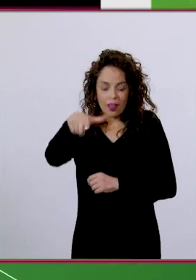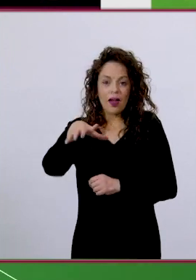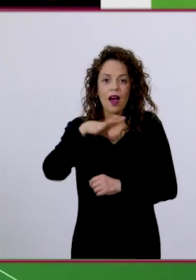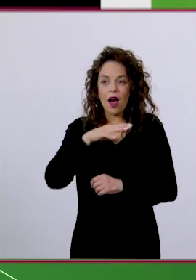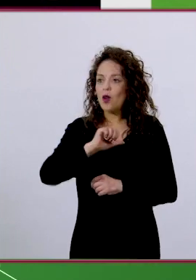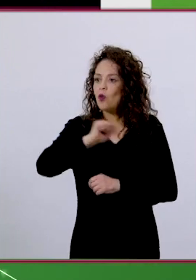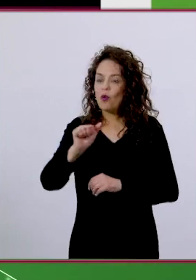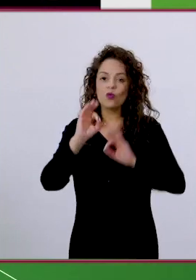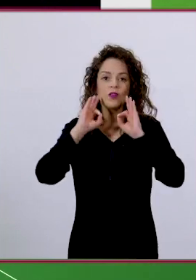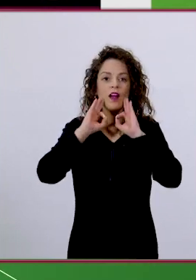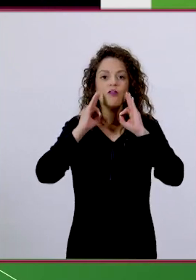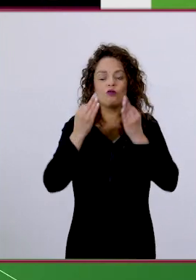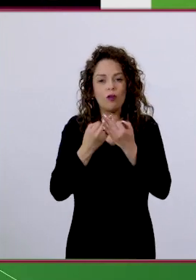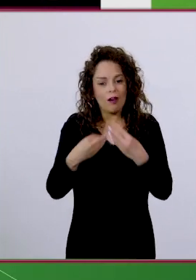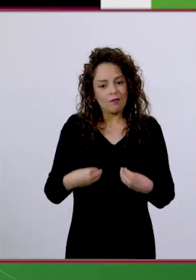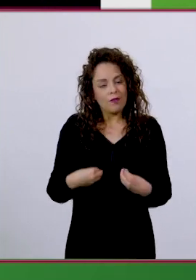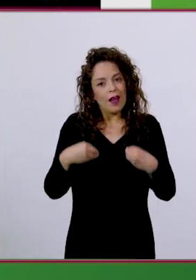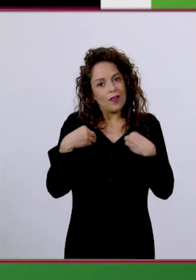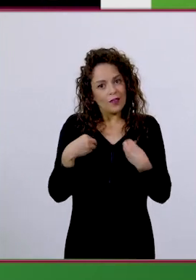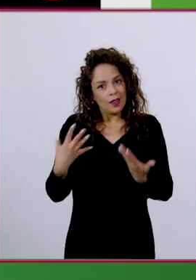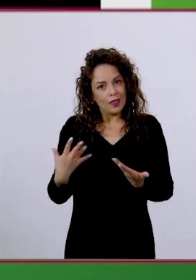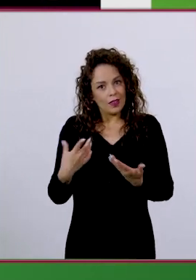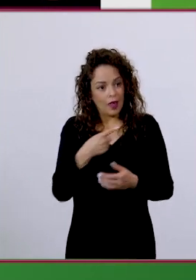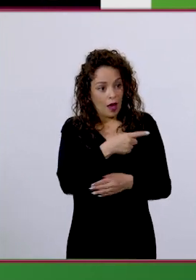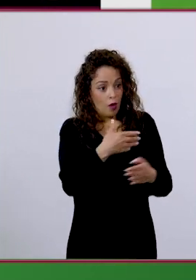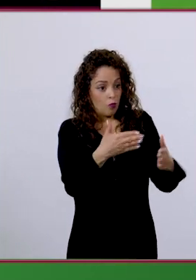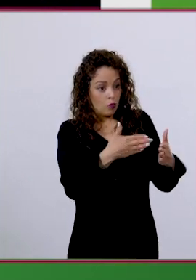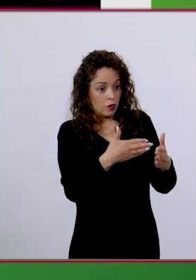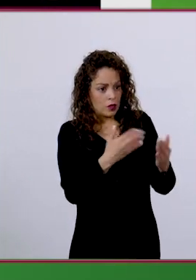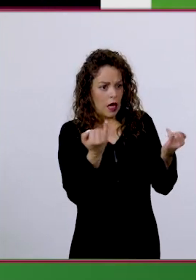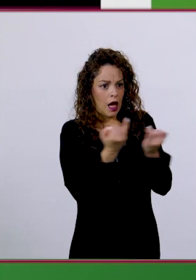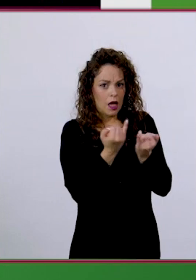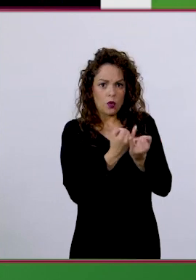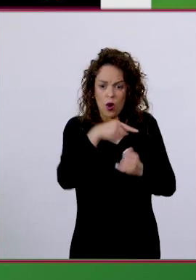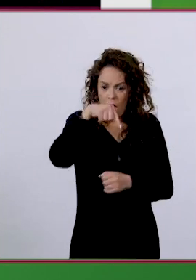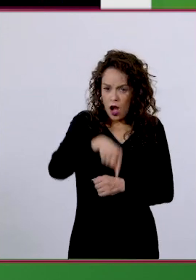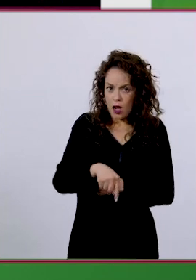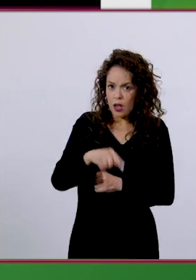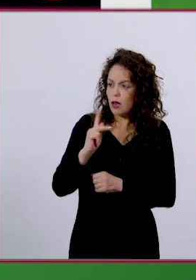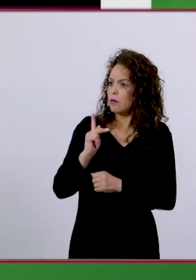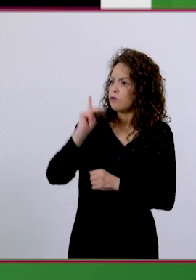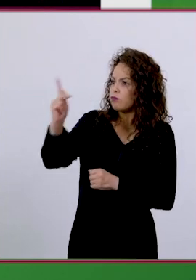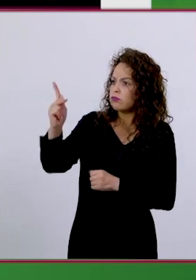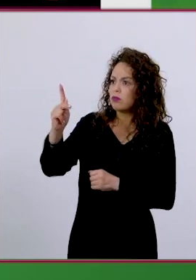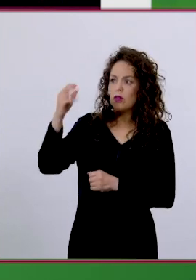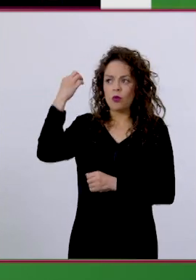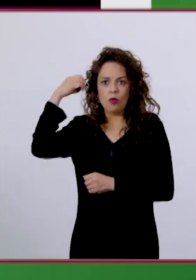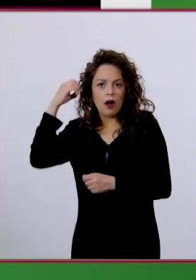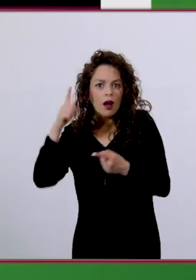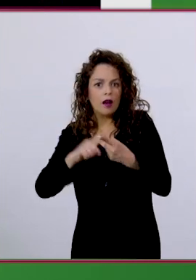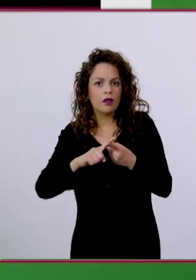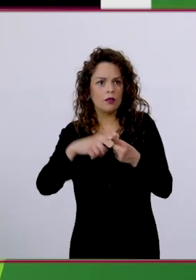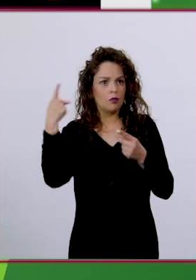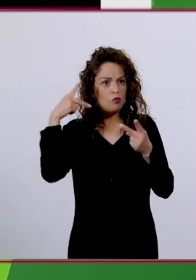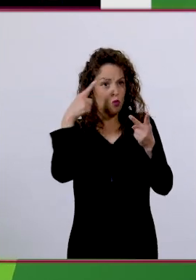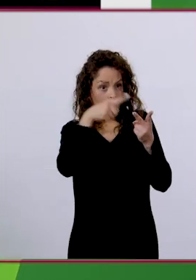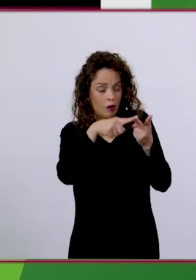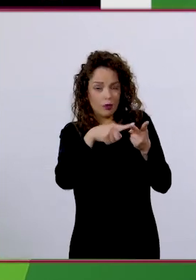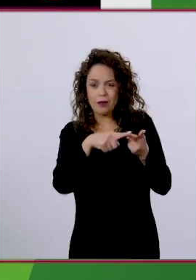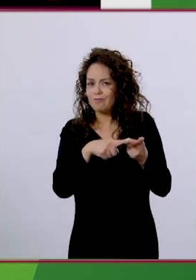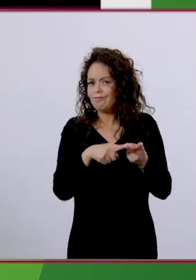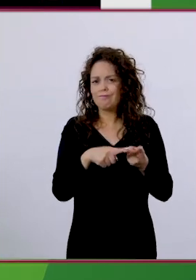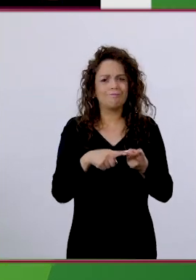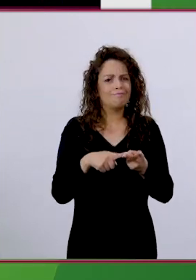otras formas de vida, ¿no? Y que la cocina no es igual aquí que en Puebla, que en Oaxaca y que en otros lados, ¿no? Y que justamente